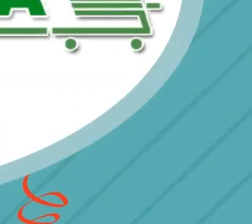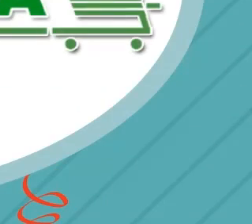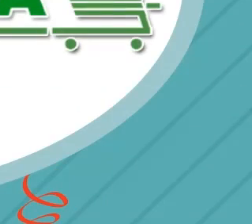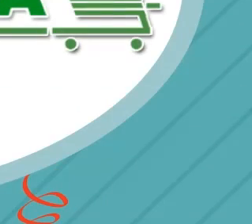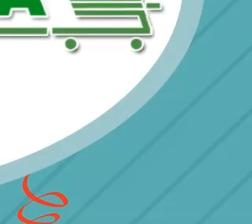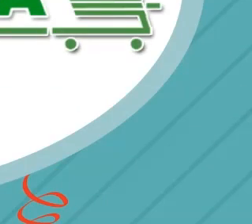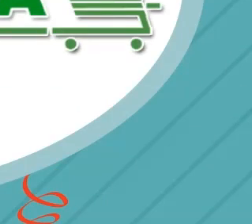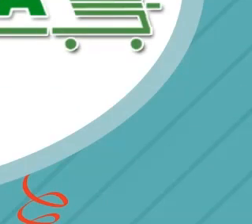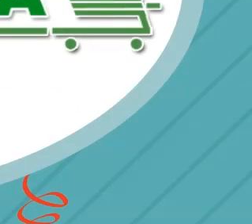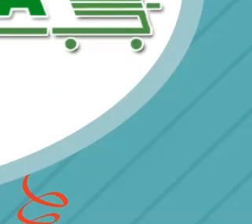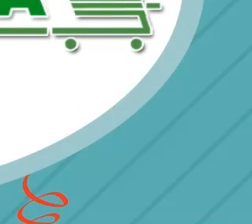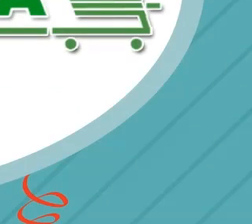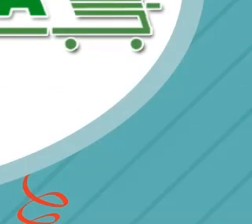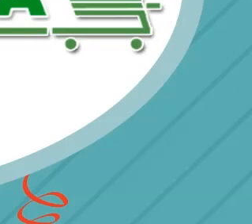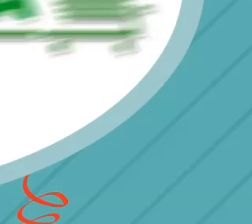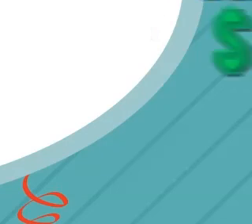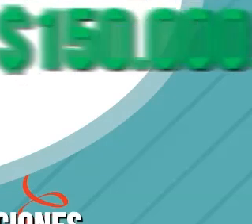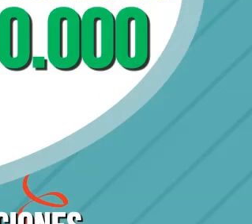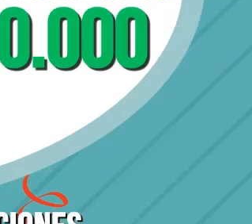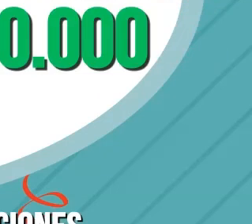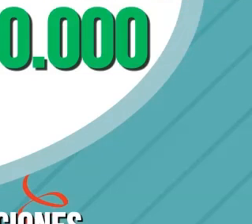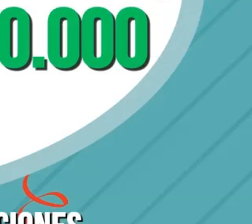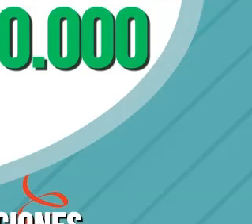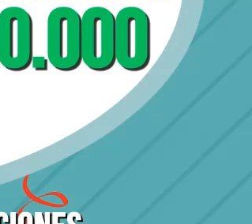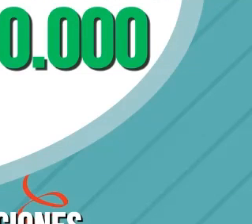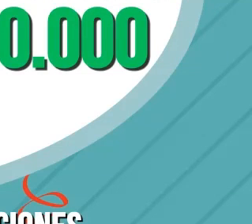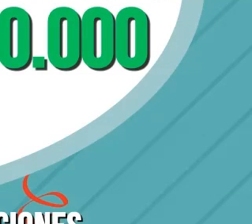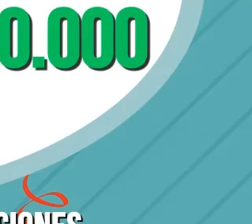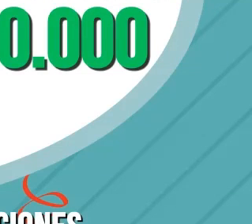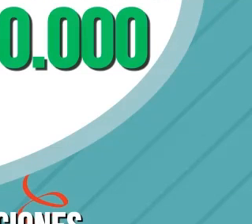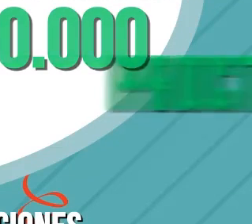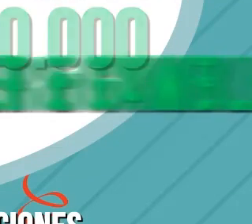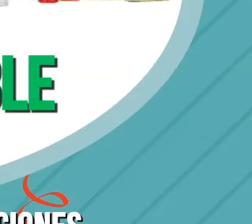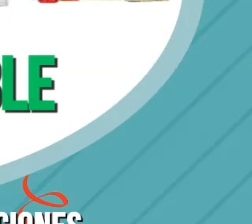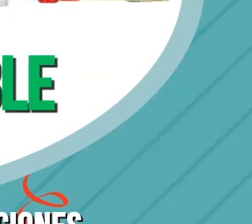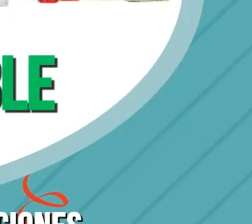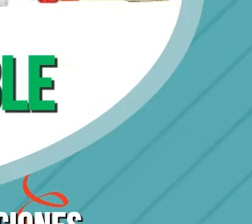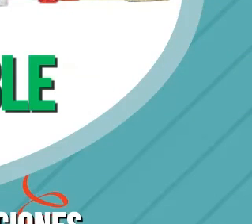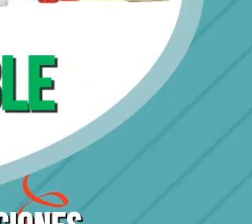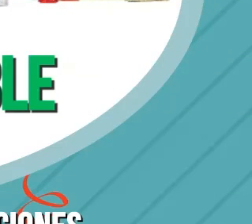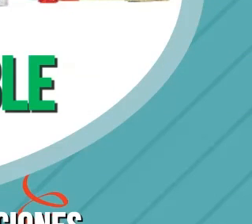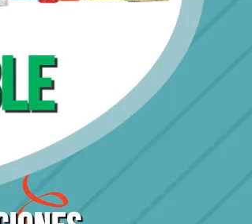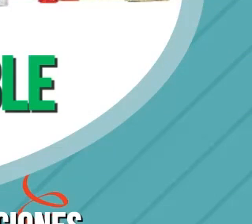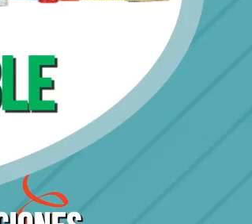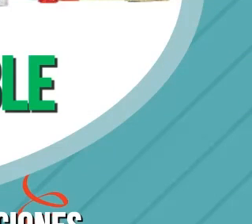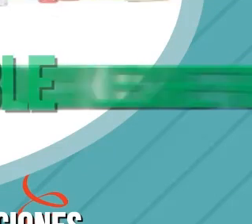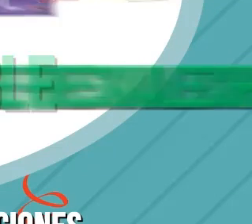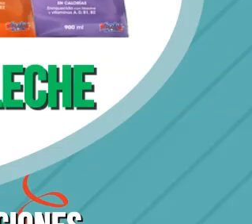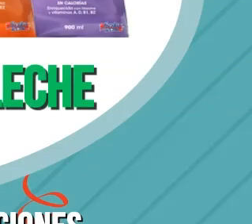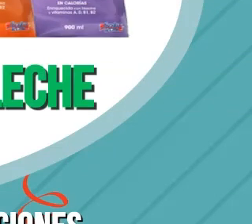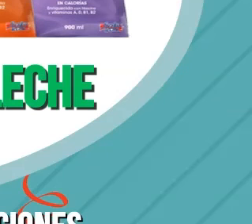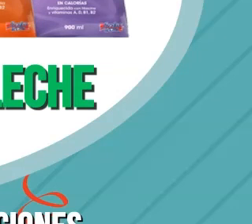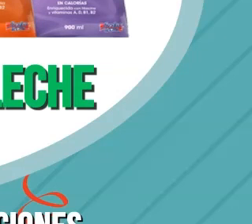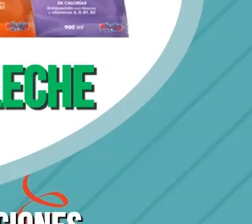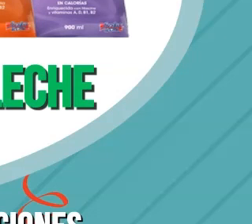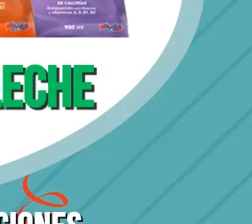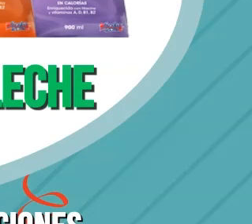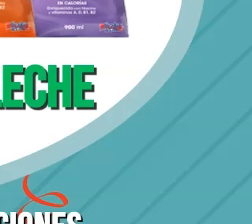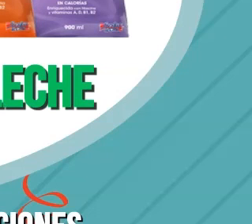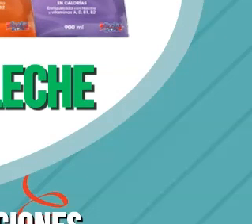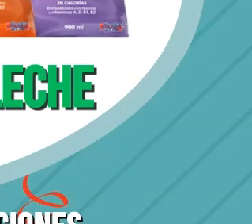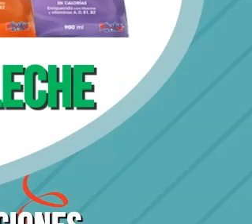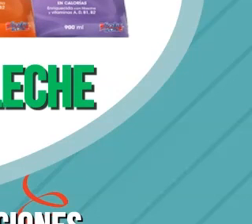Disfruta la cuaresma en la Quinta de Torcoroma y del Parque. Por compras superiores a 150 mil pesos, que incluya productos de Procter & Gamble y un six pack de leche